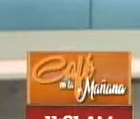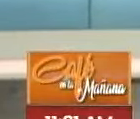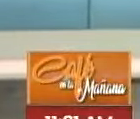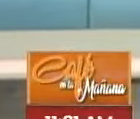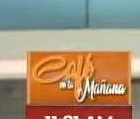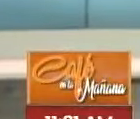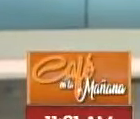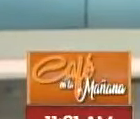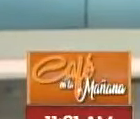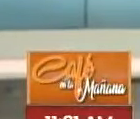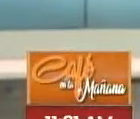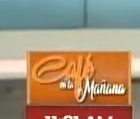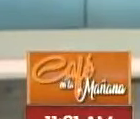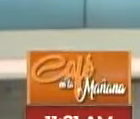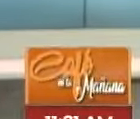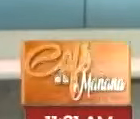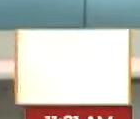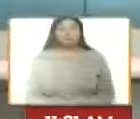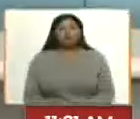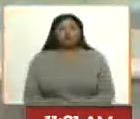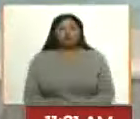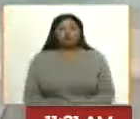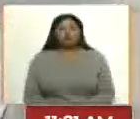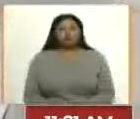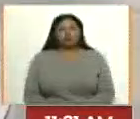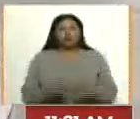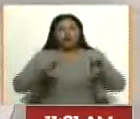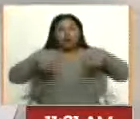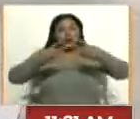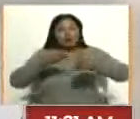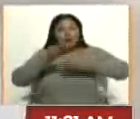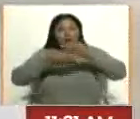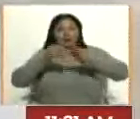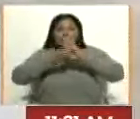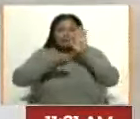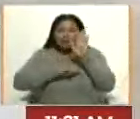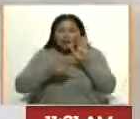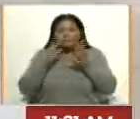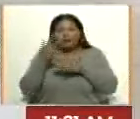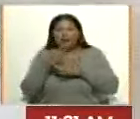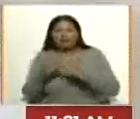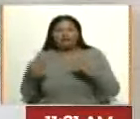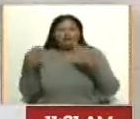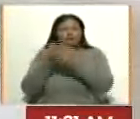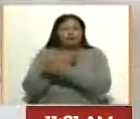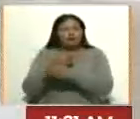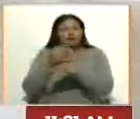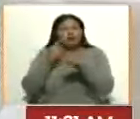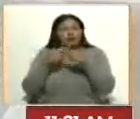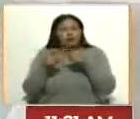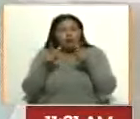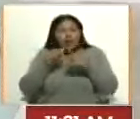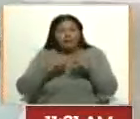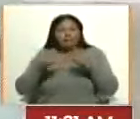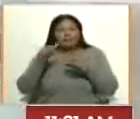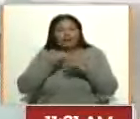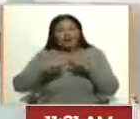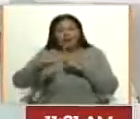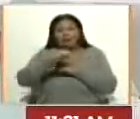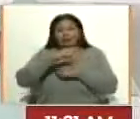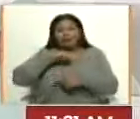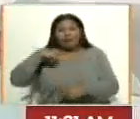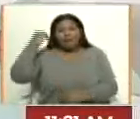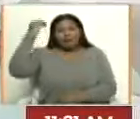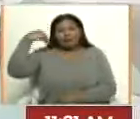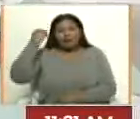la renovación de estas medidas que sin duda parecen contradictorias en un ambiente en el cual pensamos que se